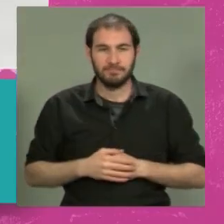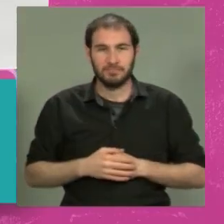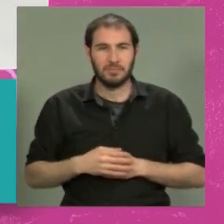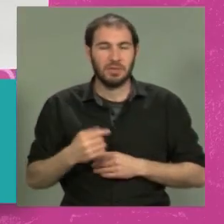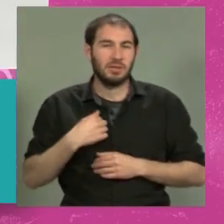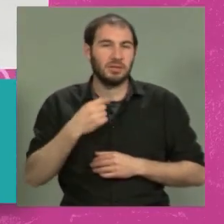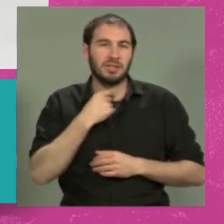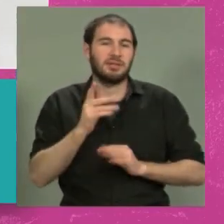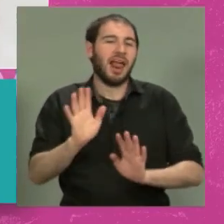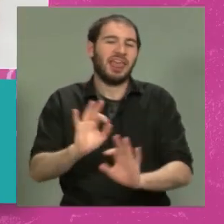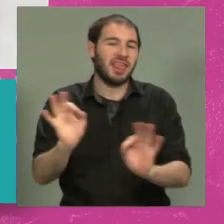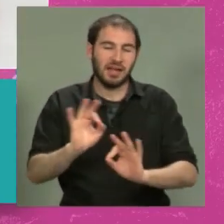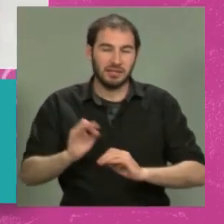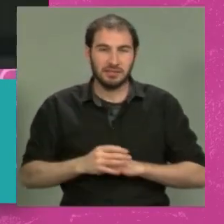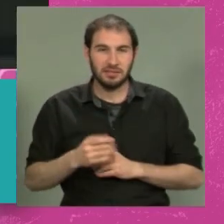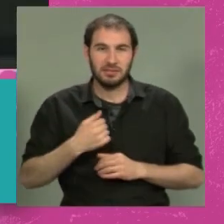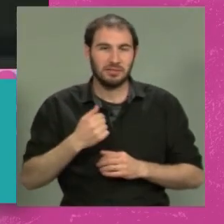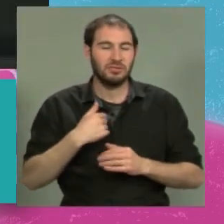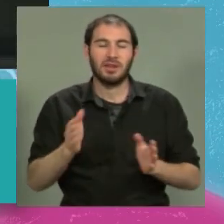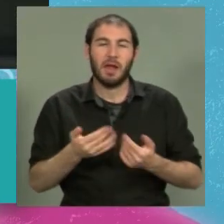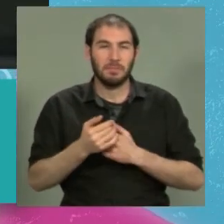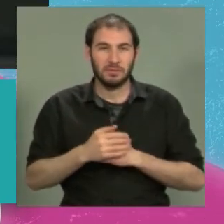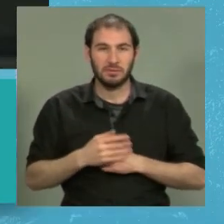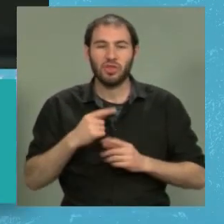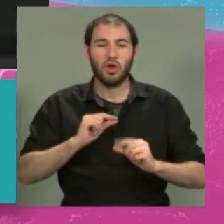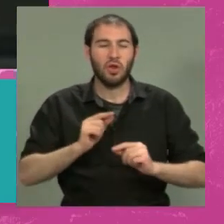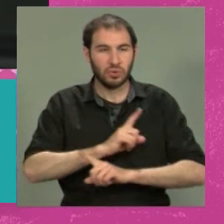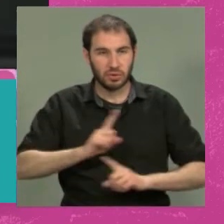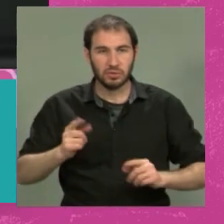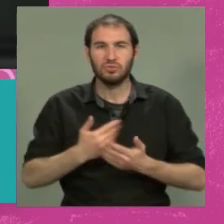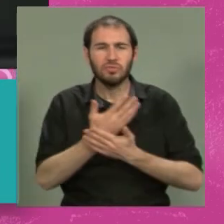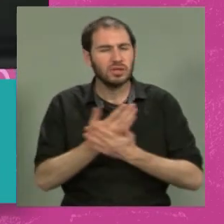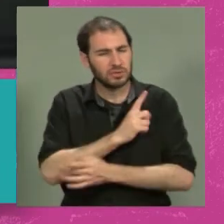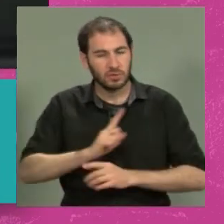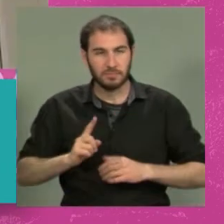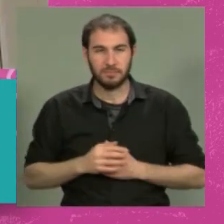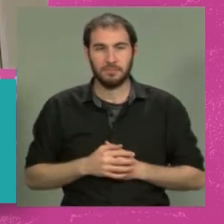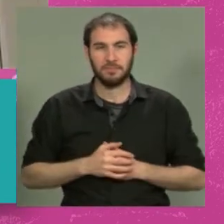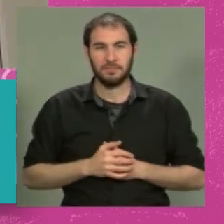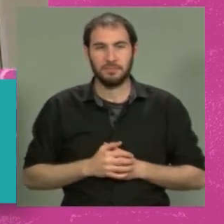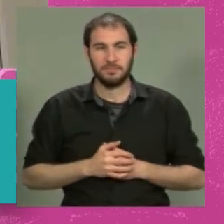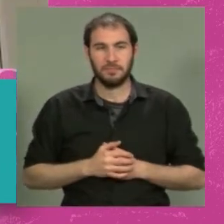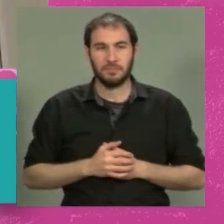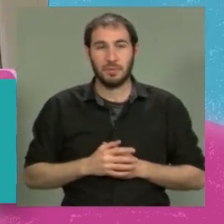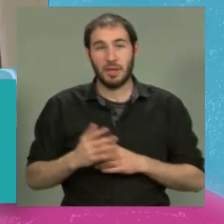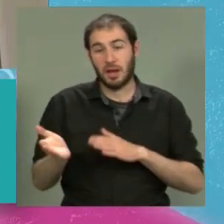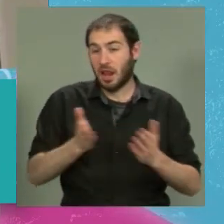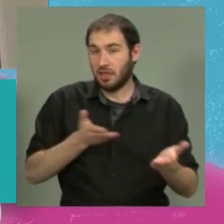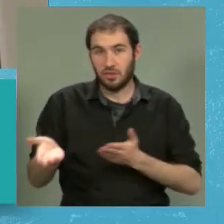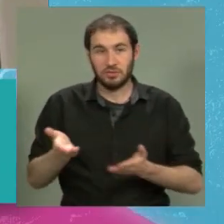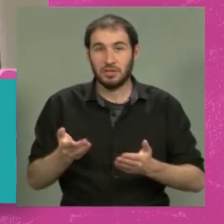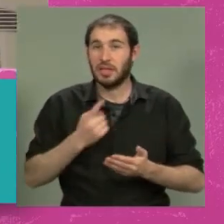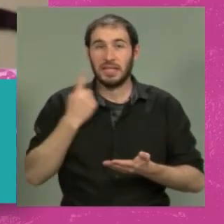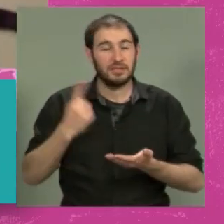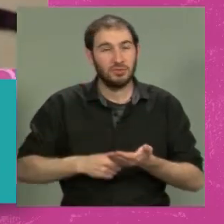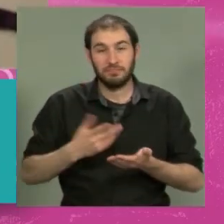o sea, que no hagan nada, quiero estar tranquilo, no quiero tener dolor, no quiero sufrir, etc. Entonces, en ambas, la conclusión que